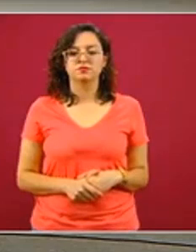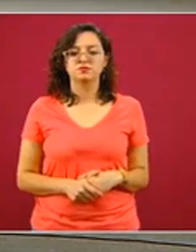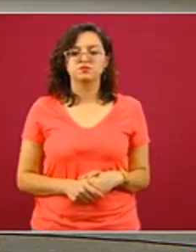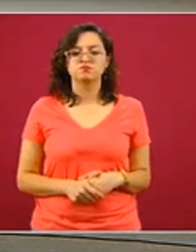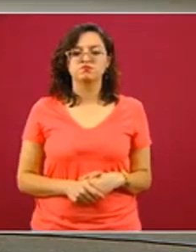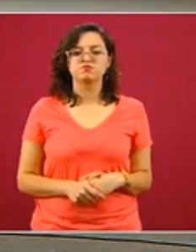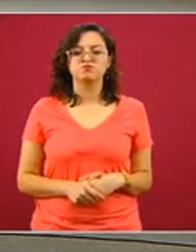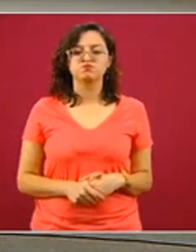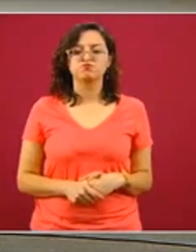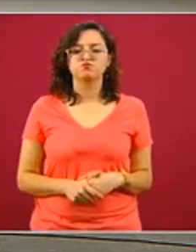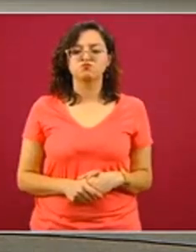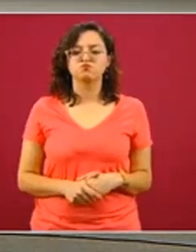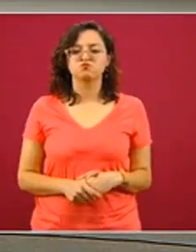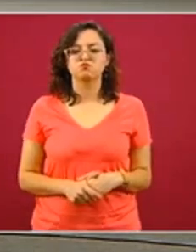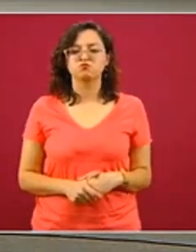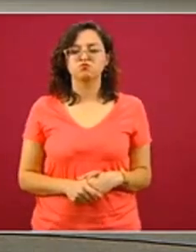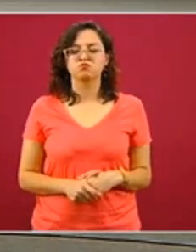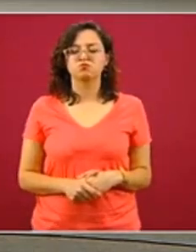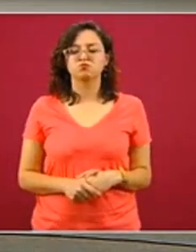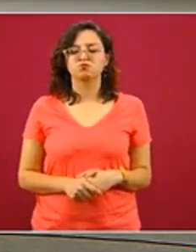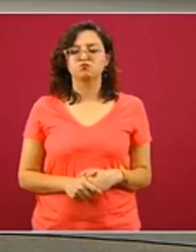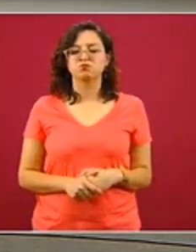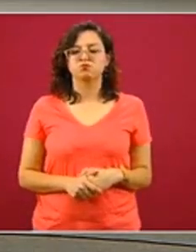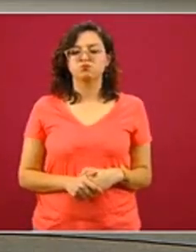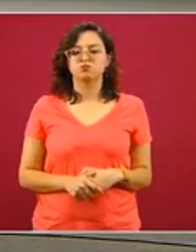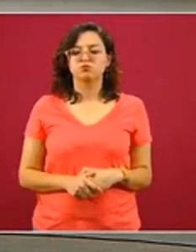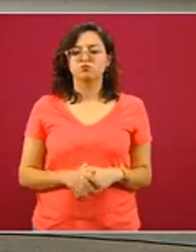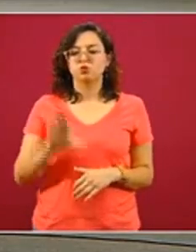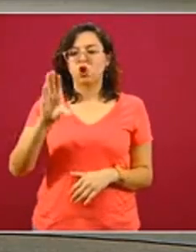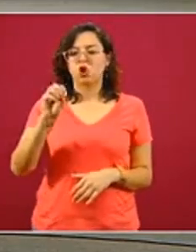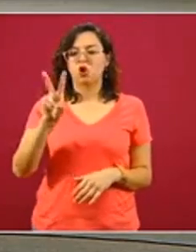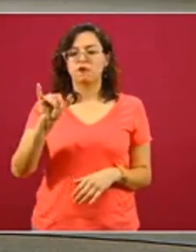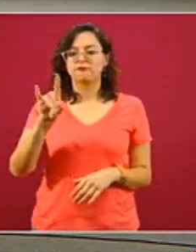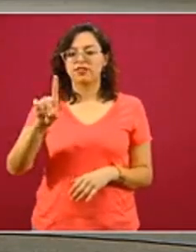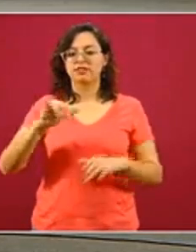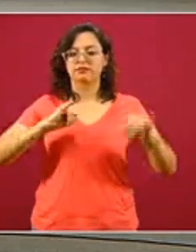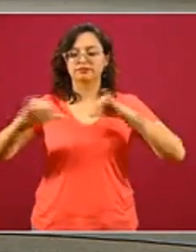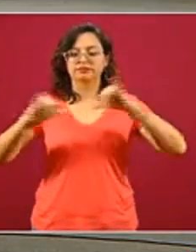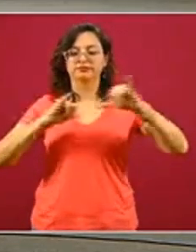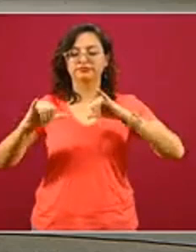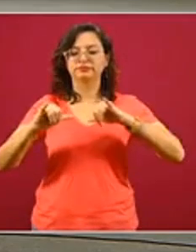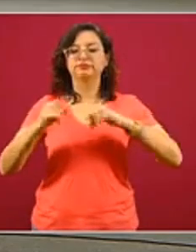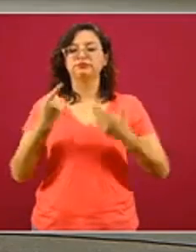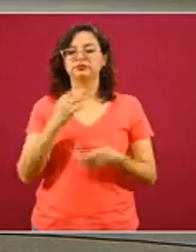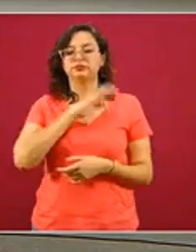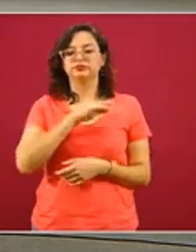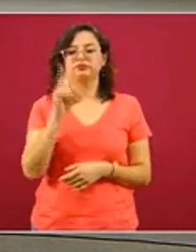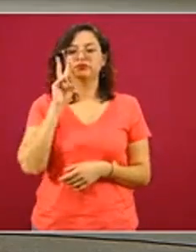aquí, visualizador analítico para el COVID. Esta es la página de INEGI,